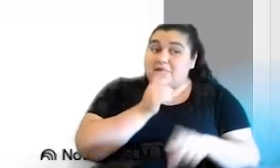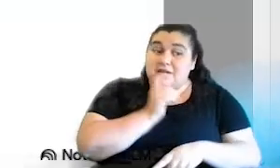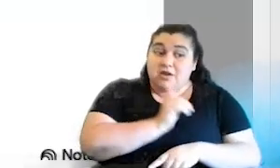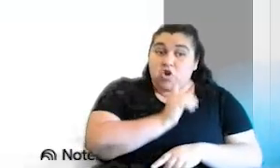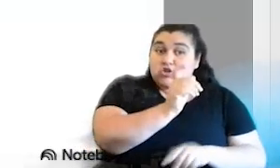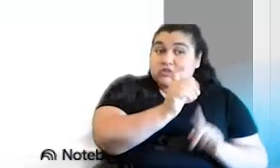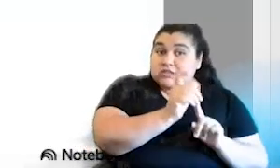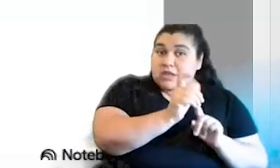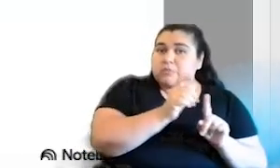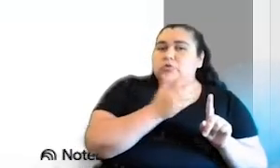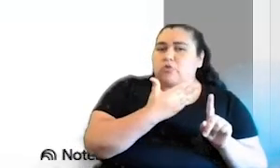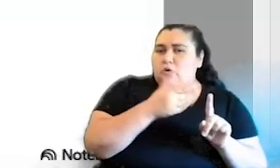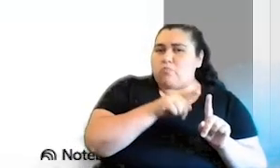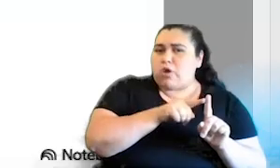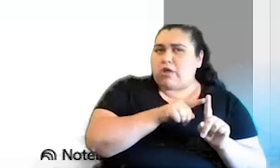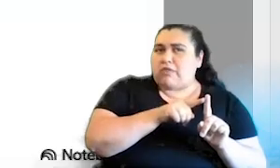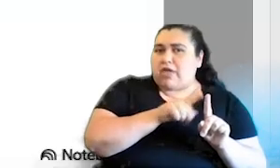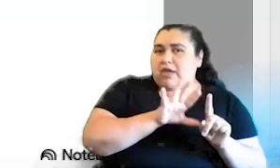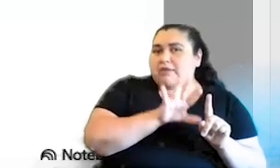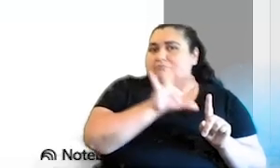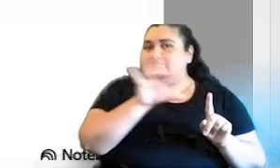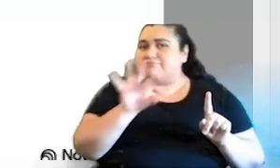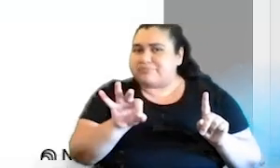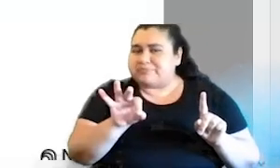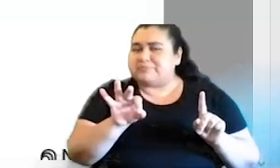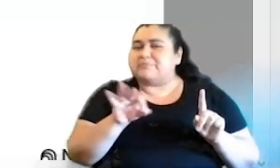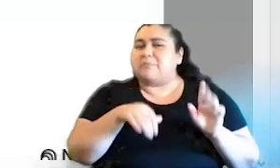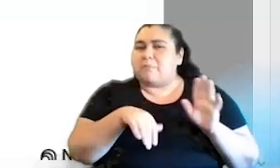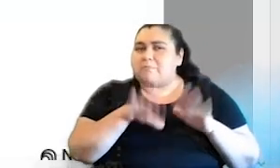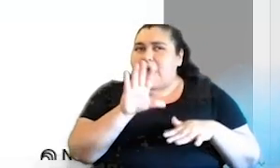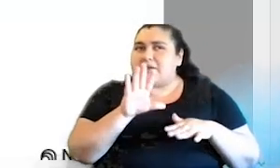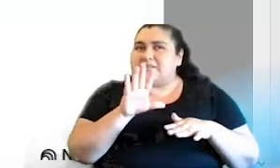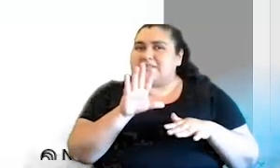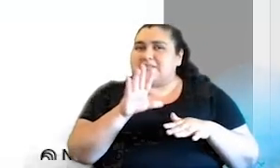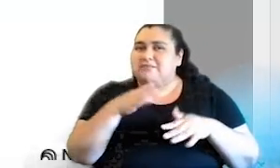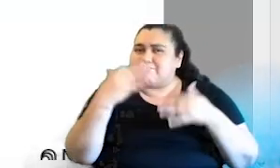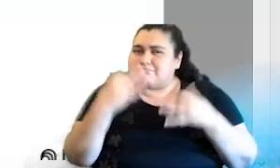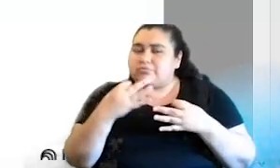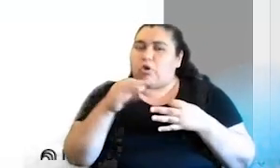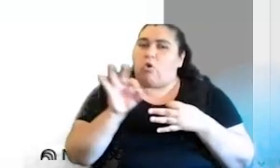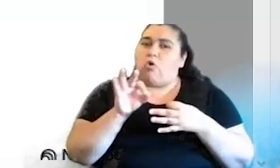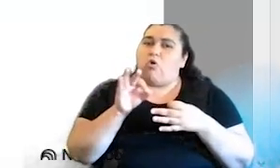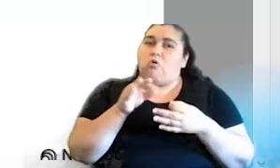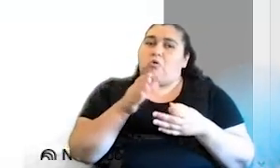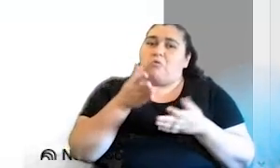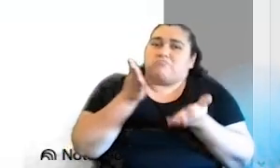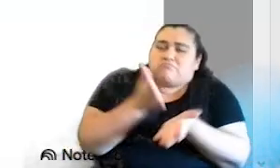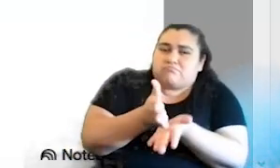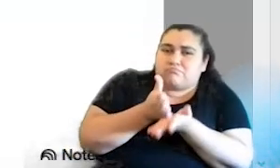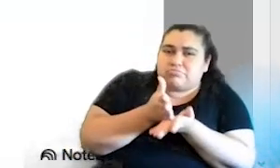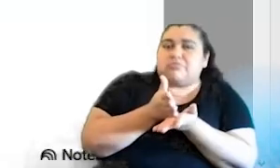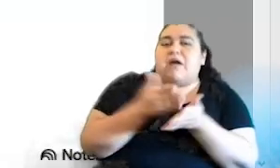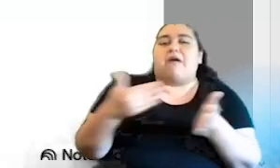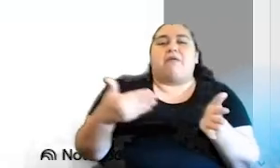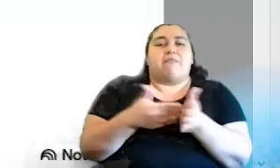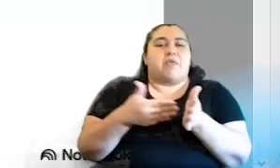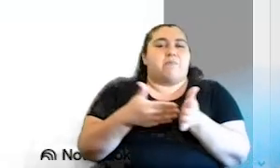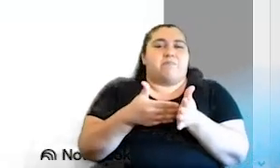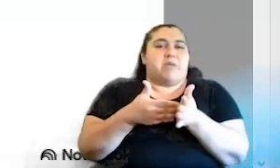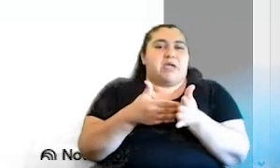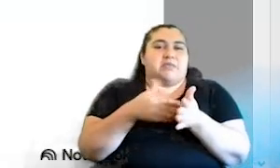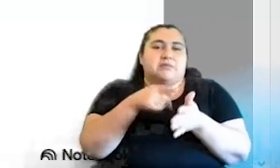mismo instituto va a tener un alcance más expansivo o más restrictivo según lo que el legislador haya